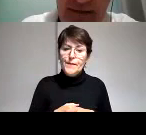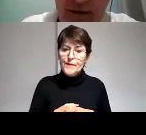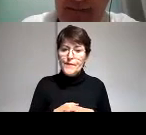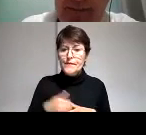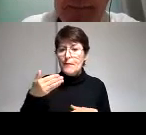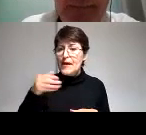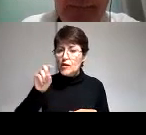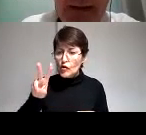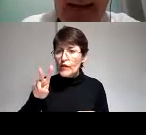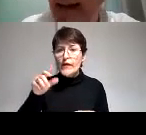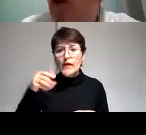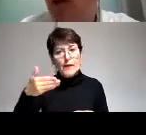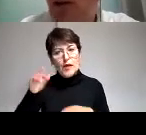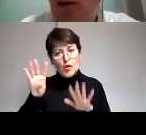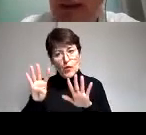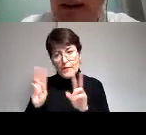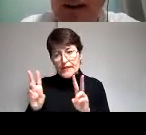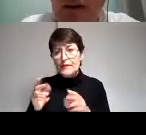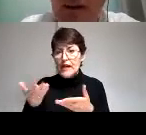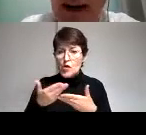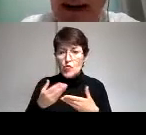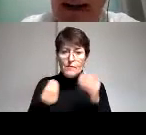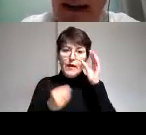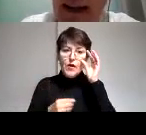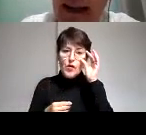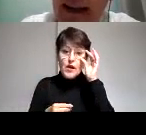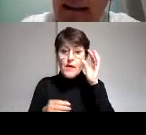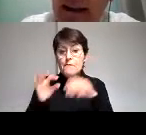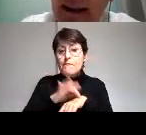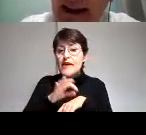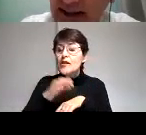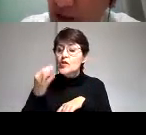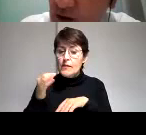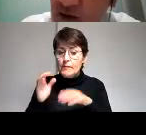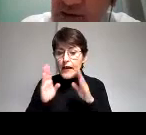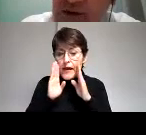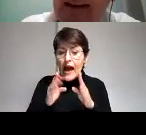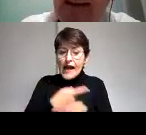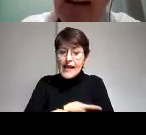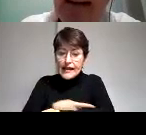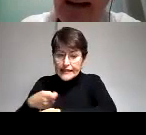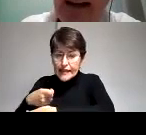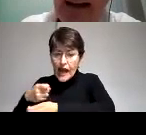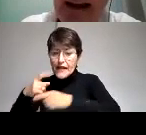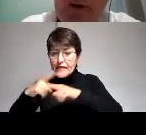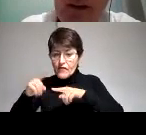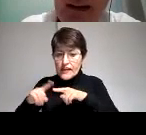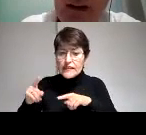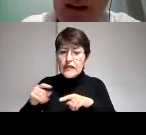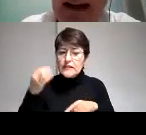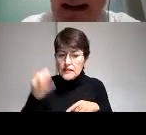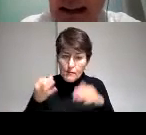la B9. De ahí que los médicos de atención primaria, en cada analítica, en gente mayor sobre todo, en cada analítica que